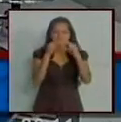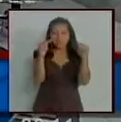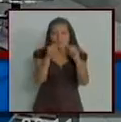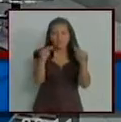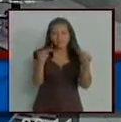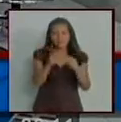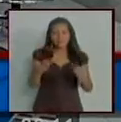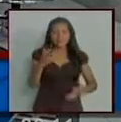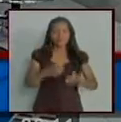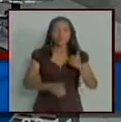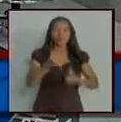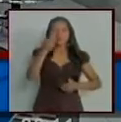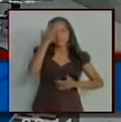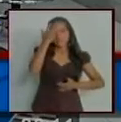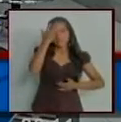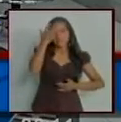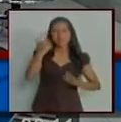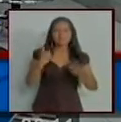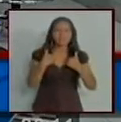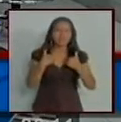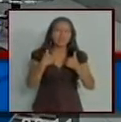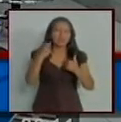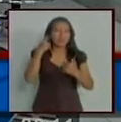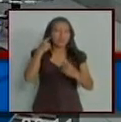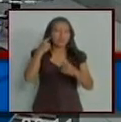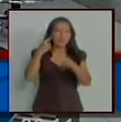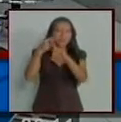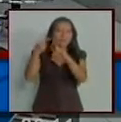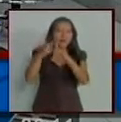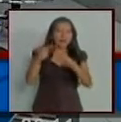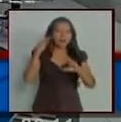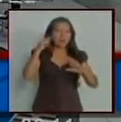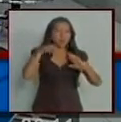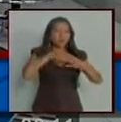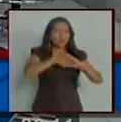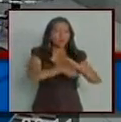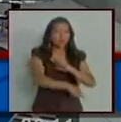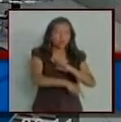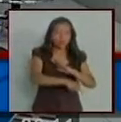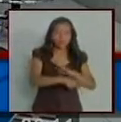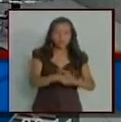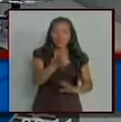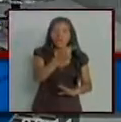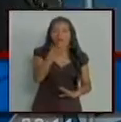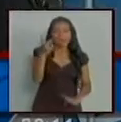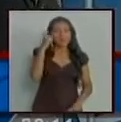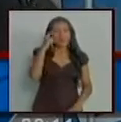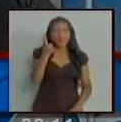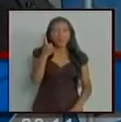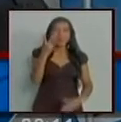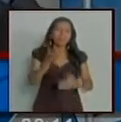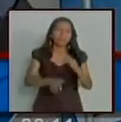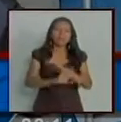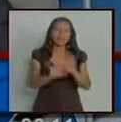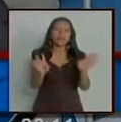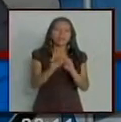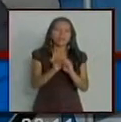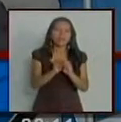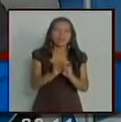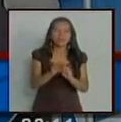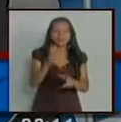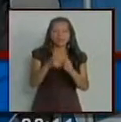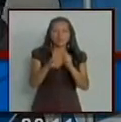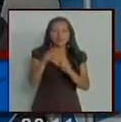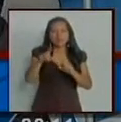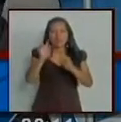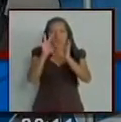tipos de problemas que tenemos en el oído, en las diferentes partes del oído, ¿no es cierto? Uno pensaría que es como que es un parlantito ahí que se daña y hay